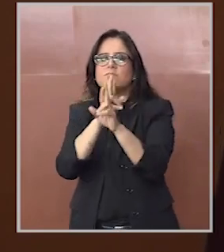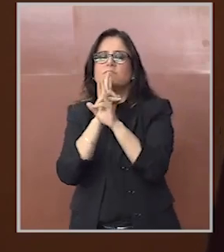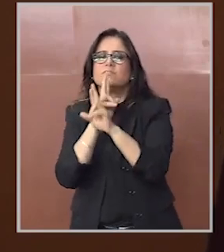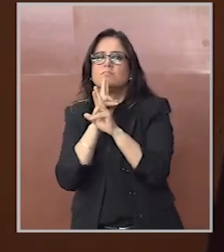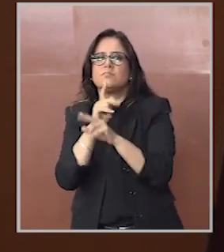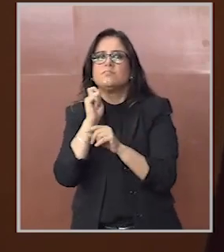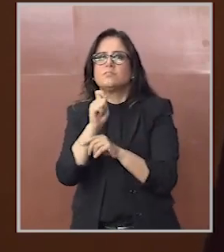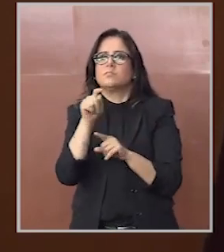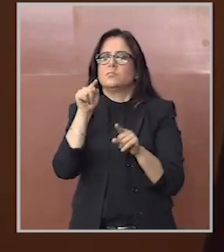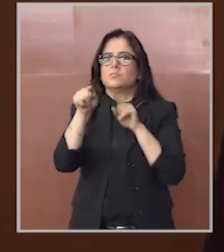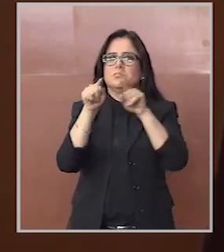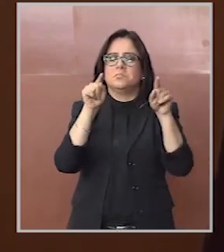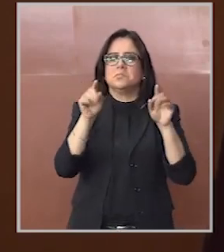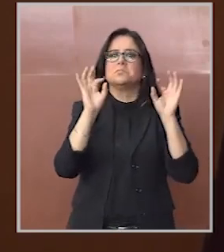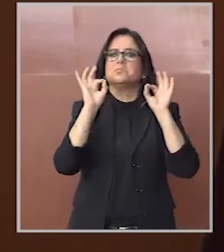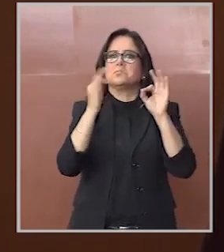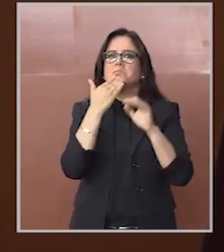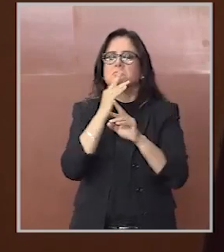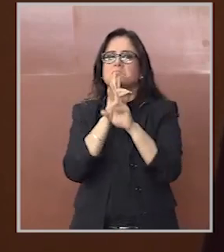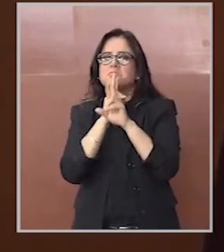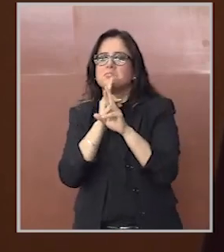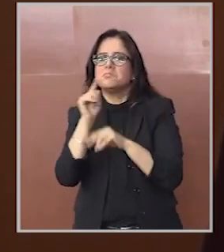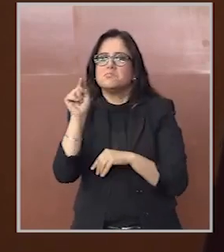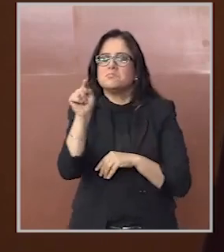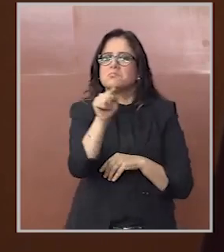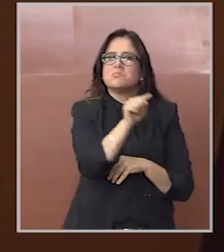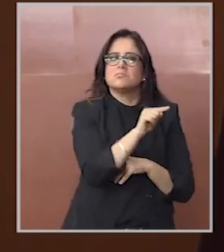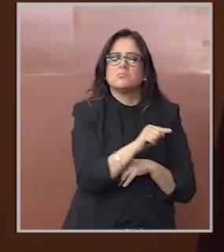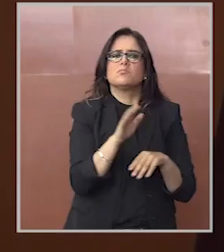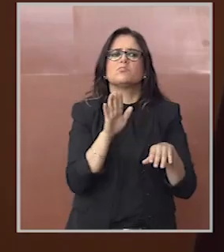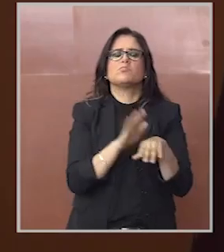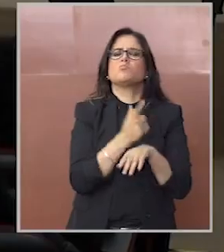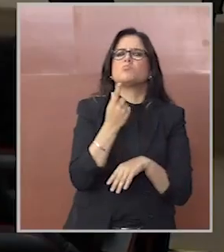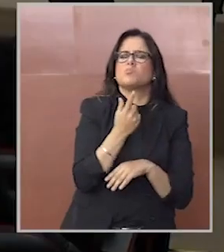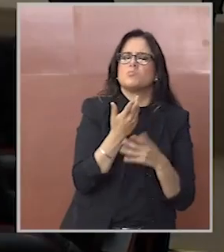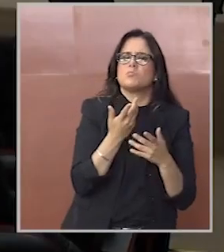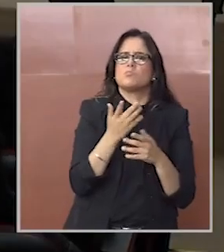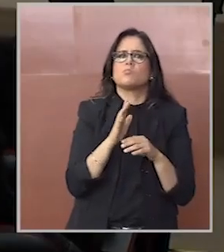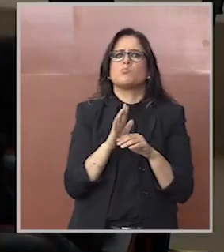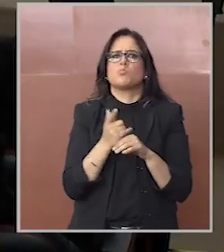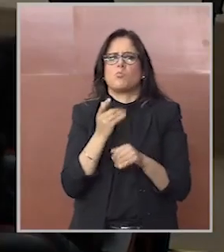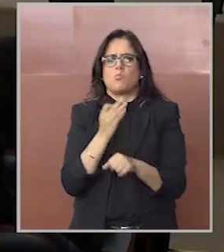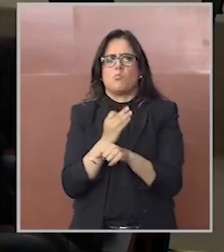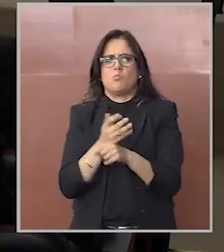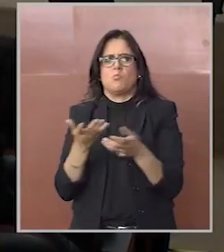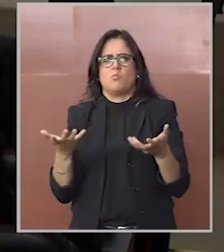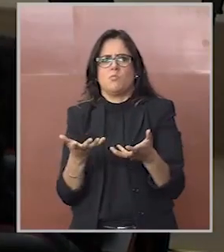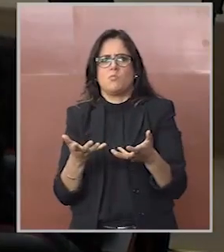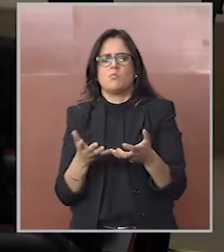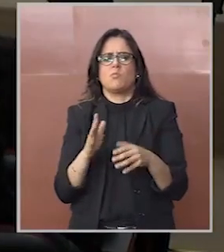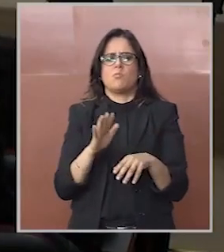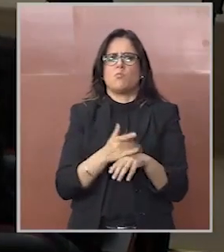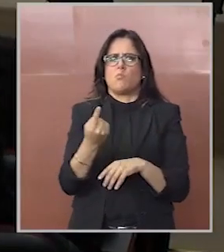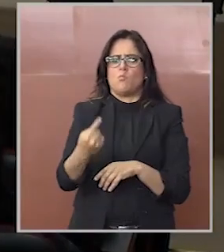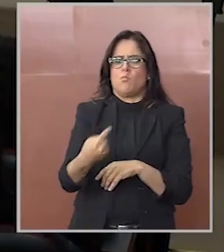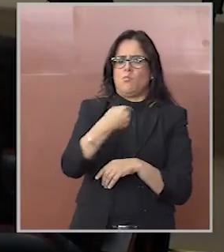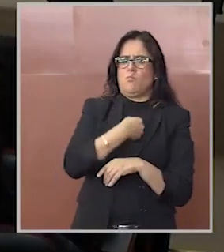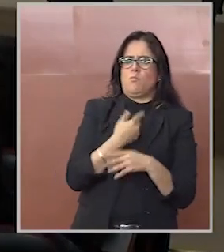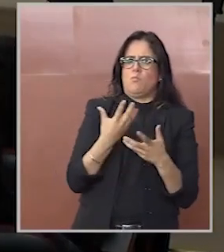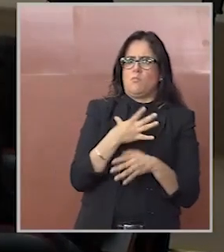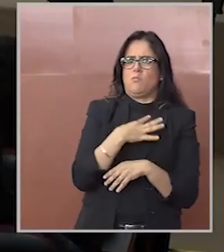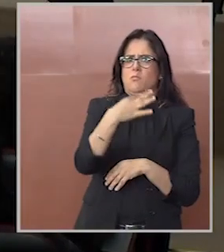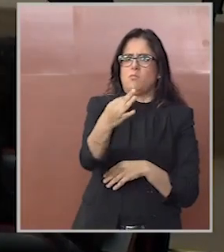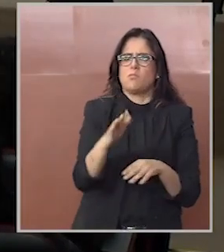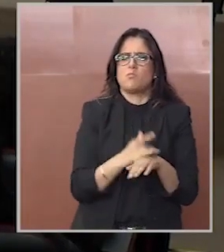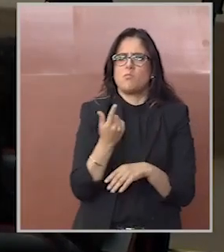respuestas más que puntuales y acertadas Empezando por Y por qué Y por qué ahora y por qué a